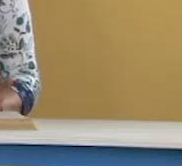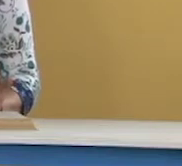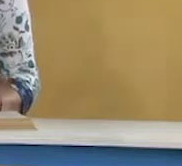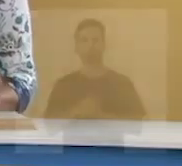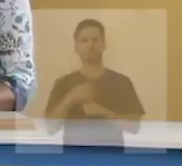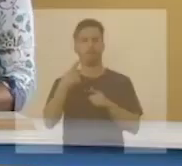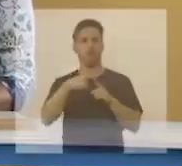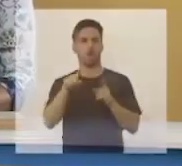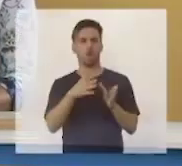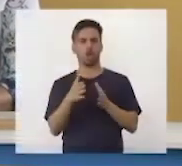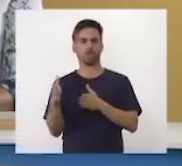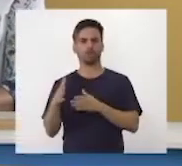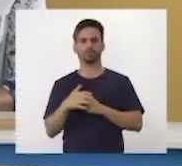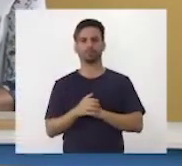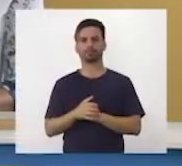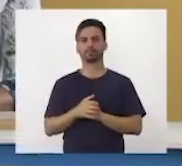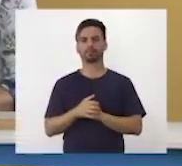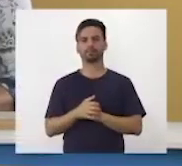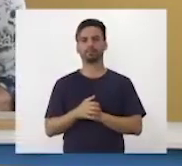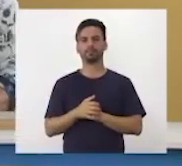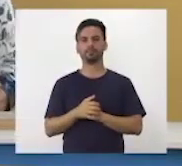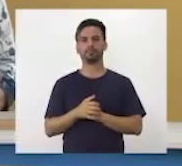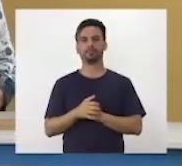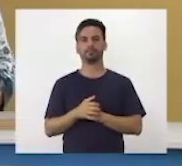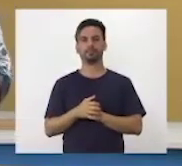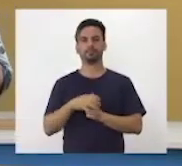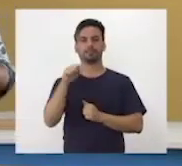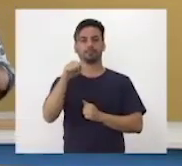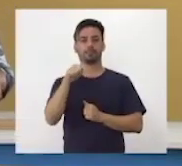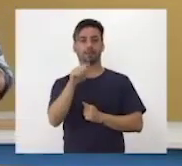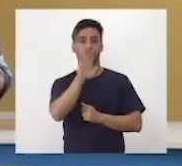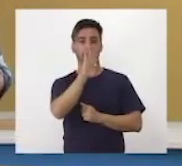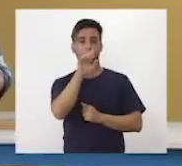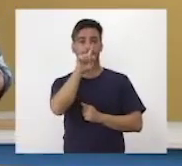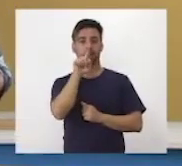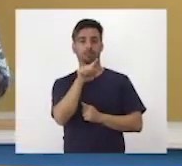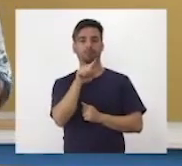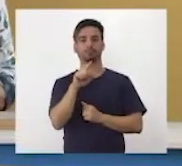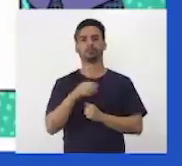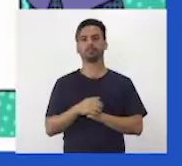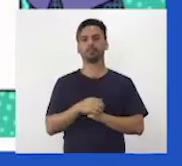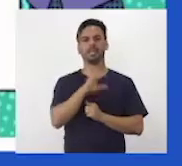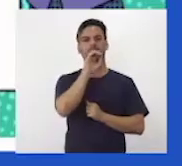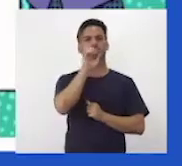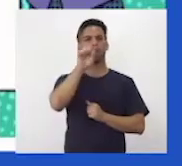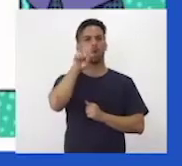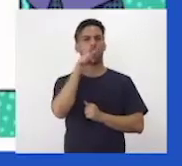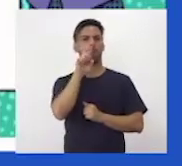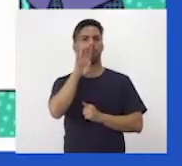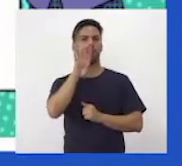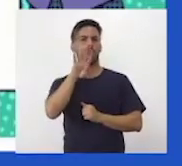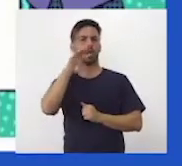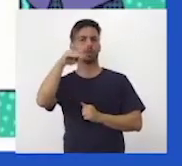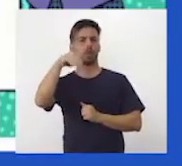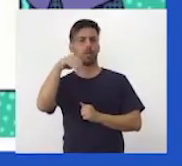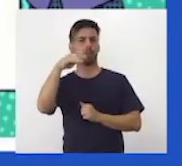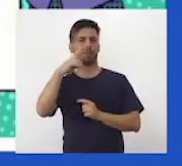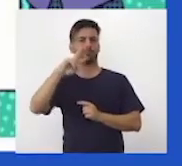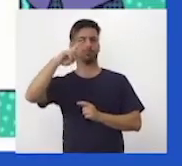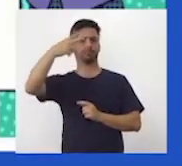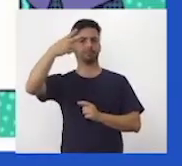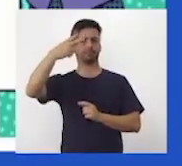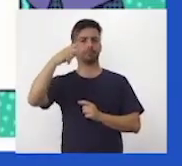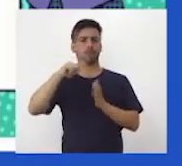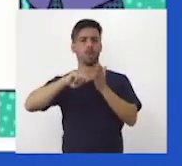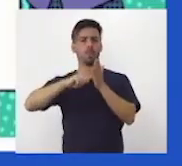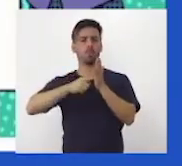Continuemos viendo otro inciso. En el otro inciso, en el caso del inciso B, nos hablan de 0,4m elevado